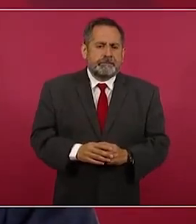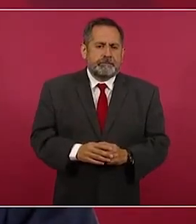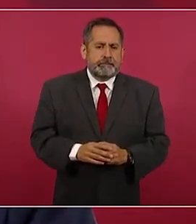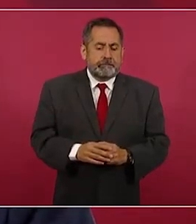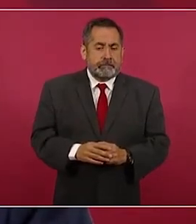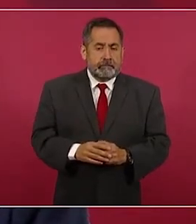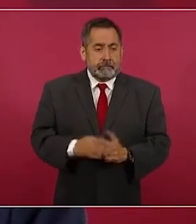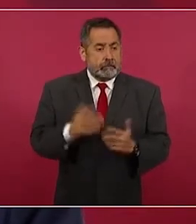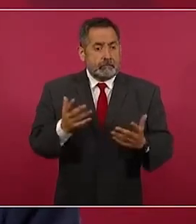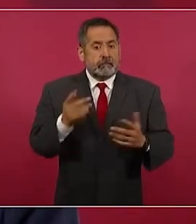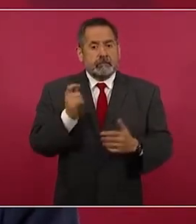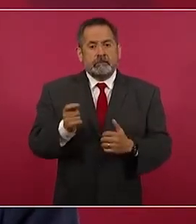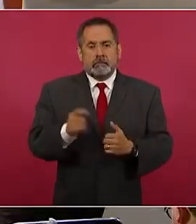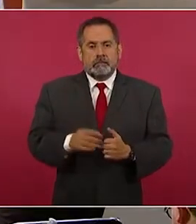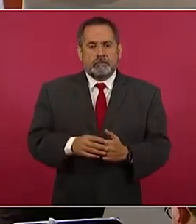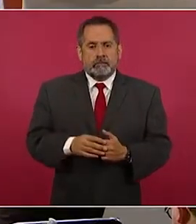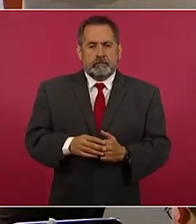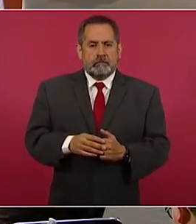Entonces,